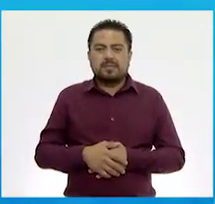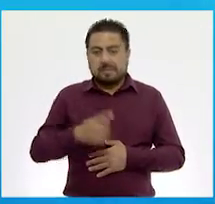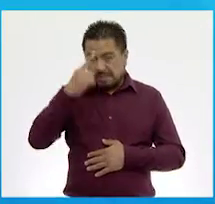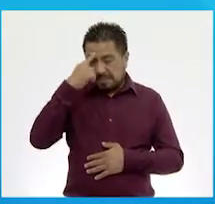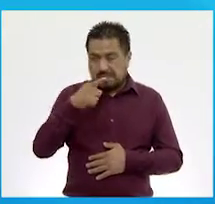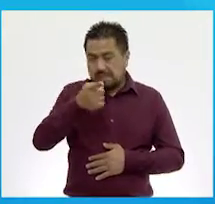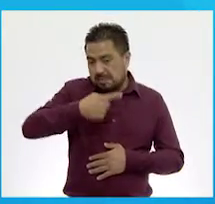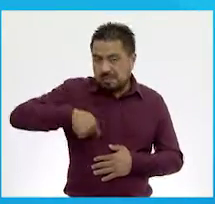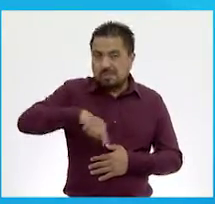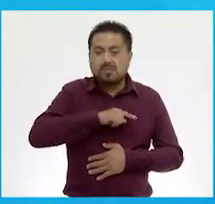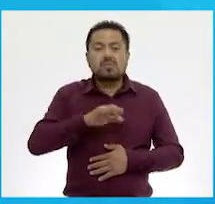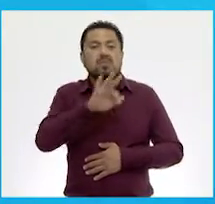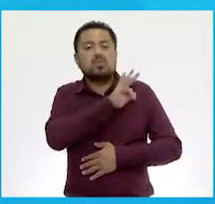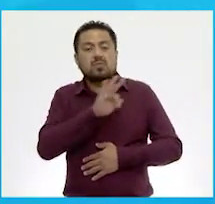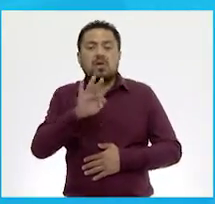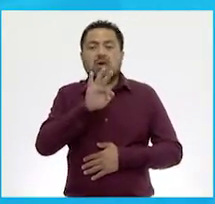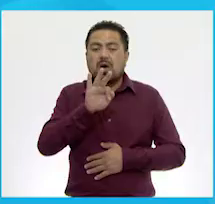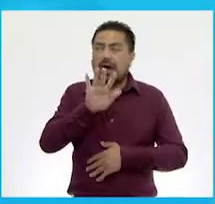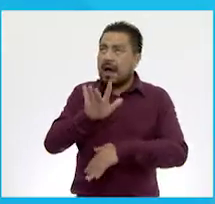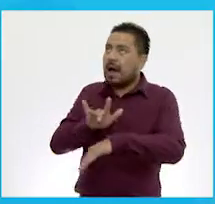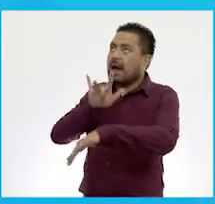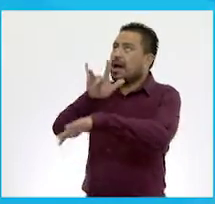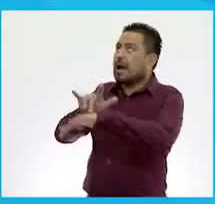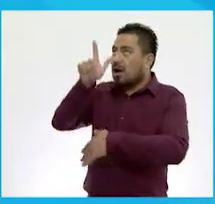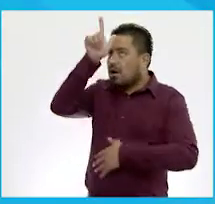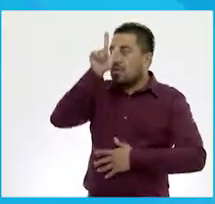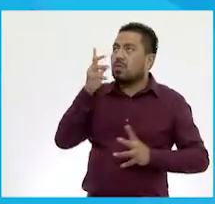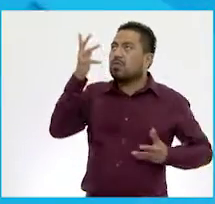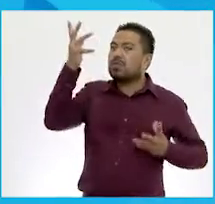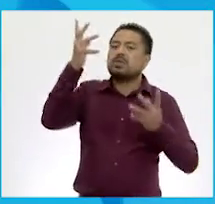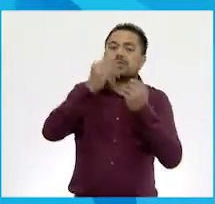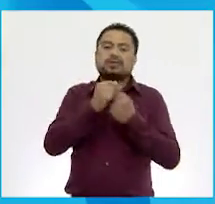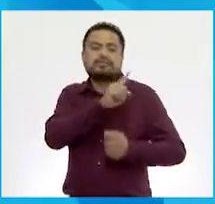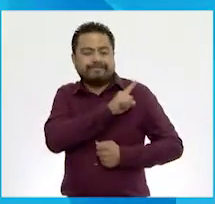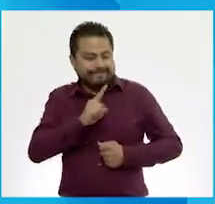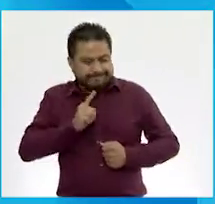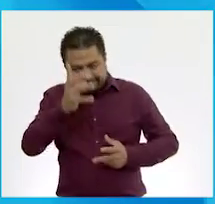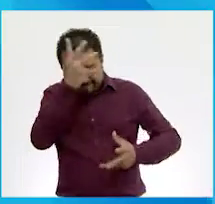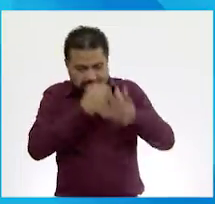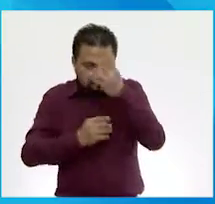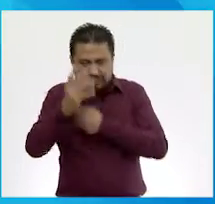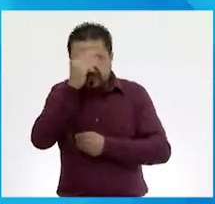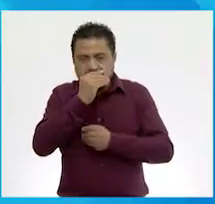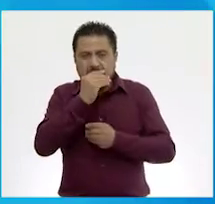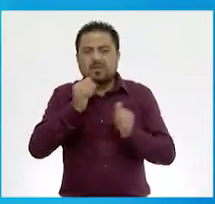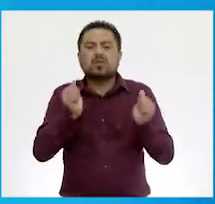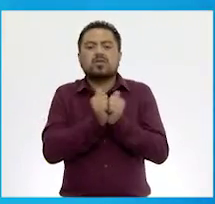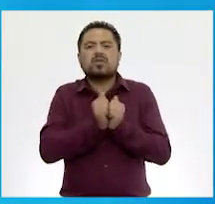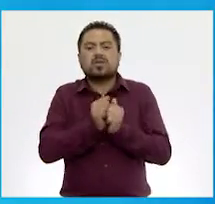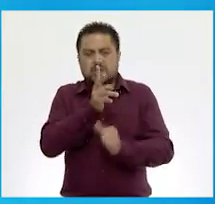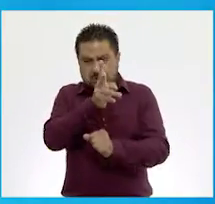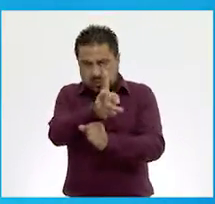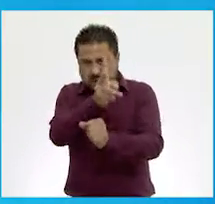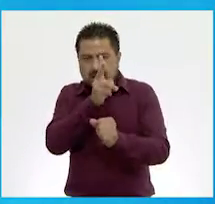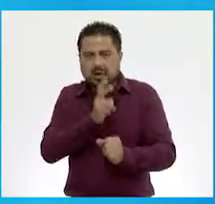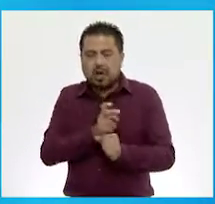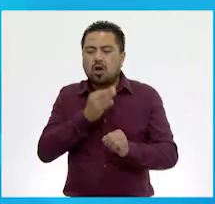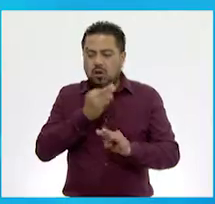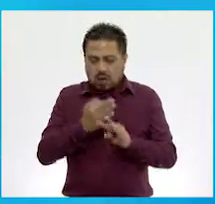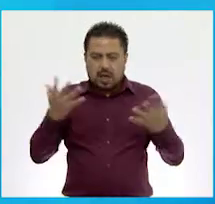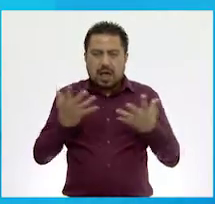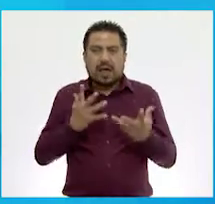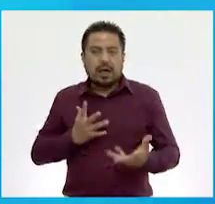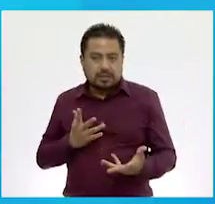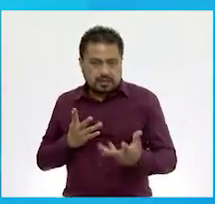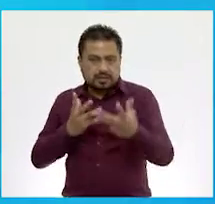Para que nosotros podamos ir allá arriba con la luna, tenemos que aprendernos un conjuro y los voy a invitar a ustedes a que lo hagan